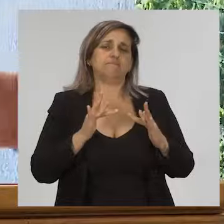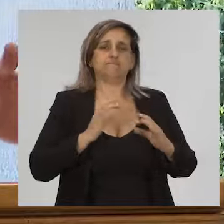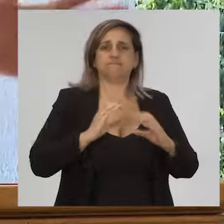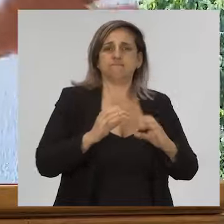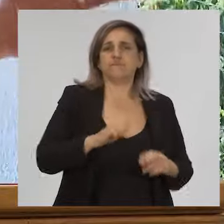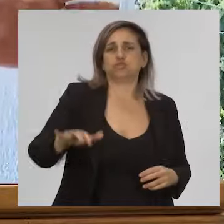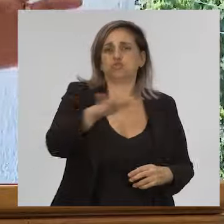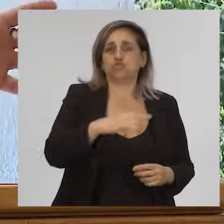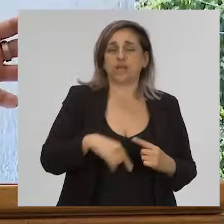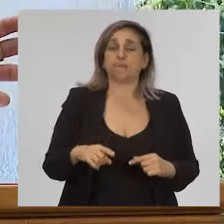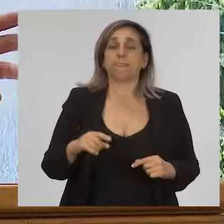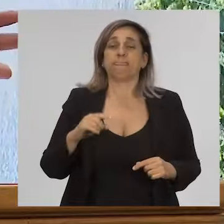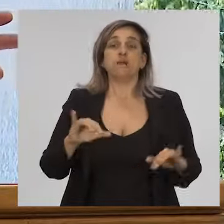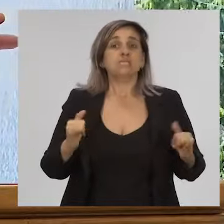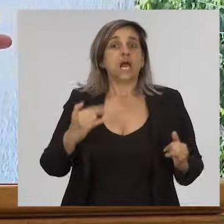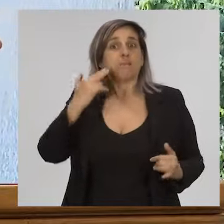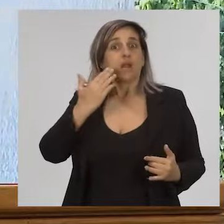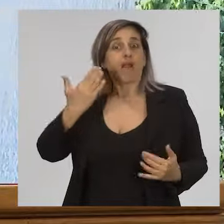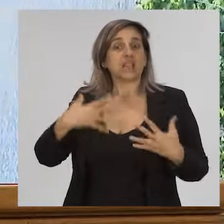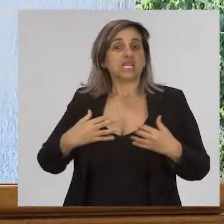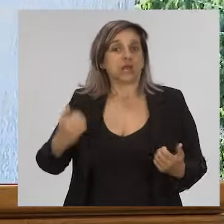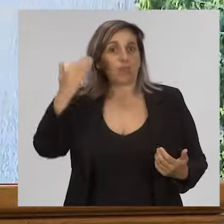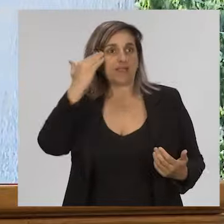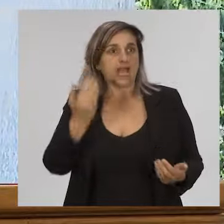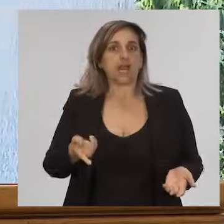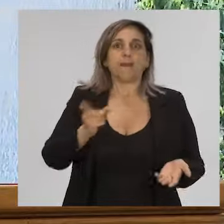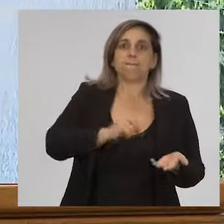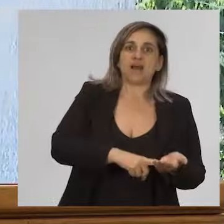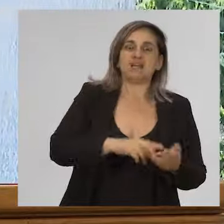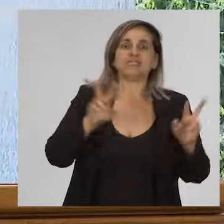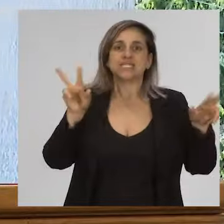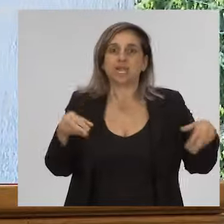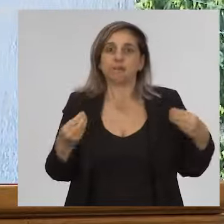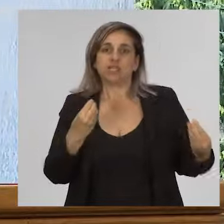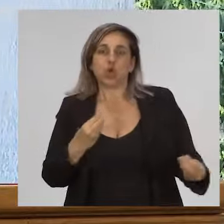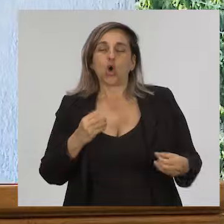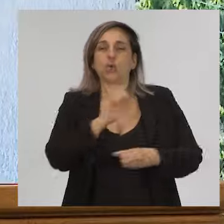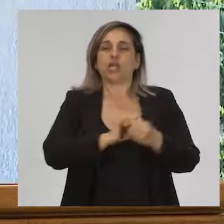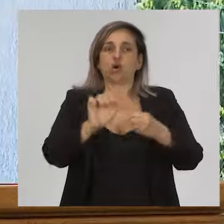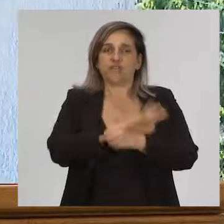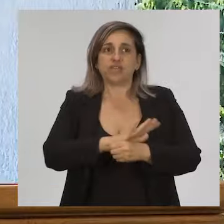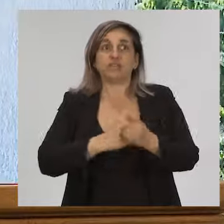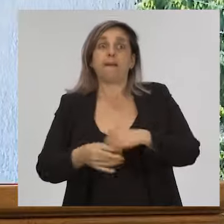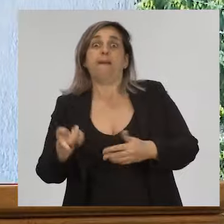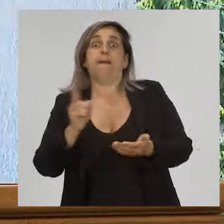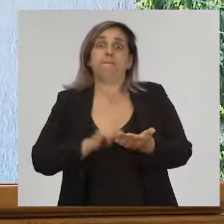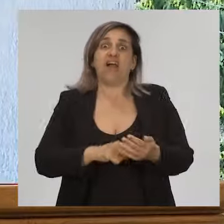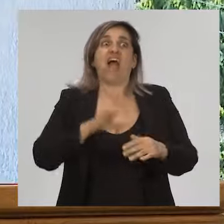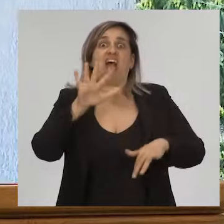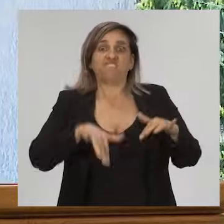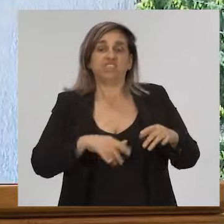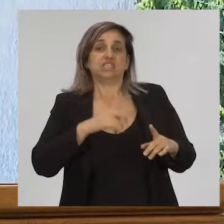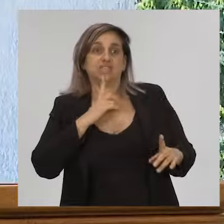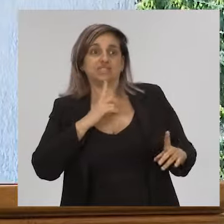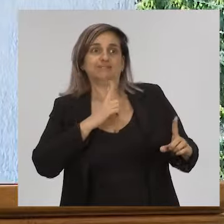que si esto ya era un problema, si es muy difícil la verticalidad, si a veces es muy difícil tener el